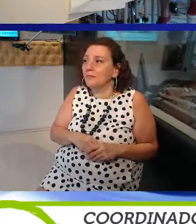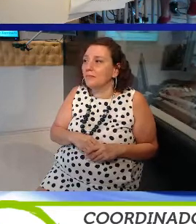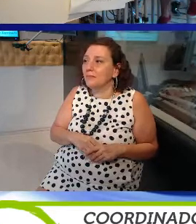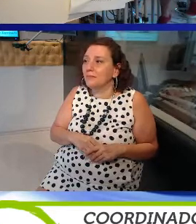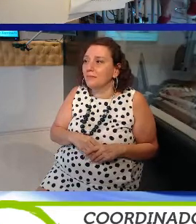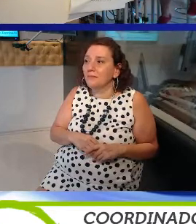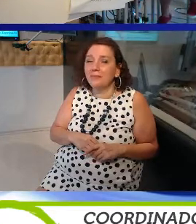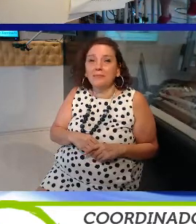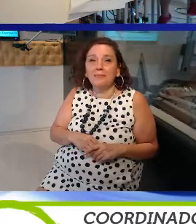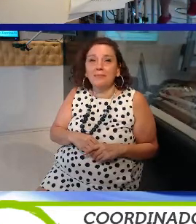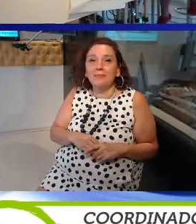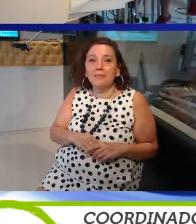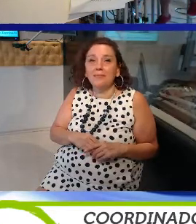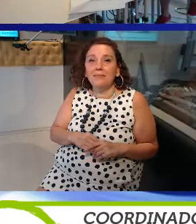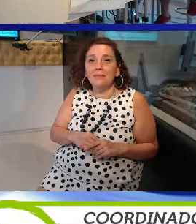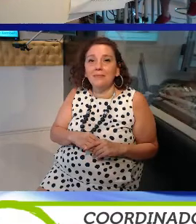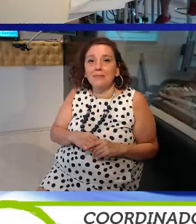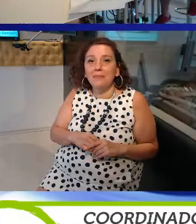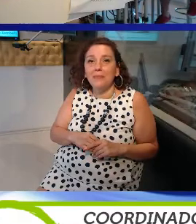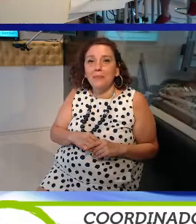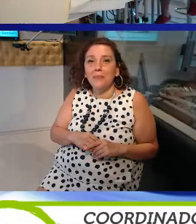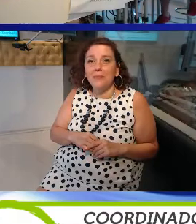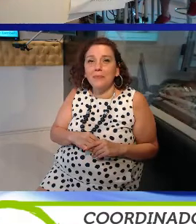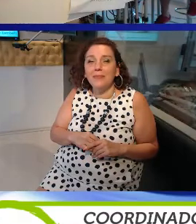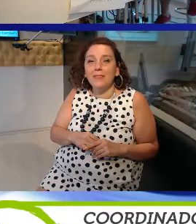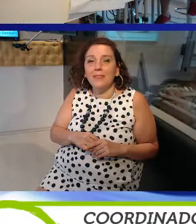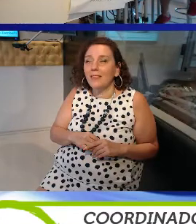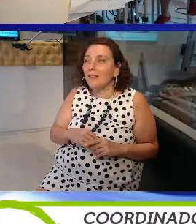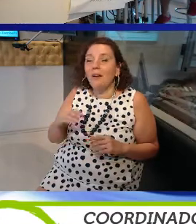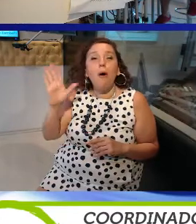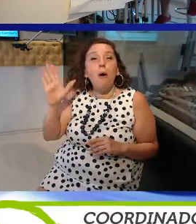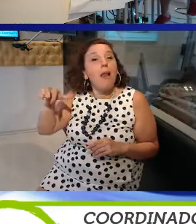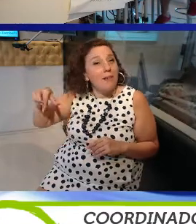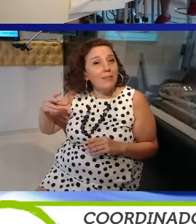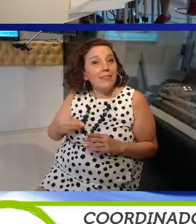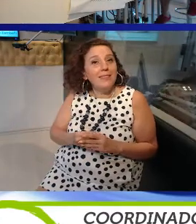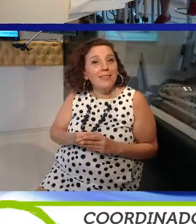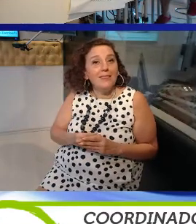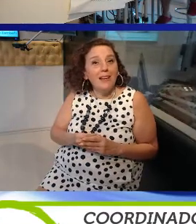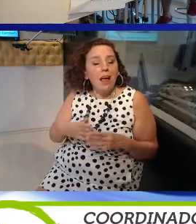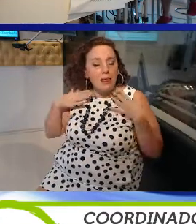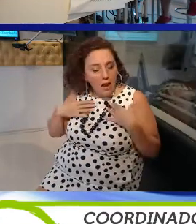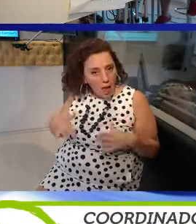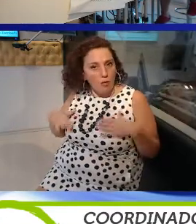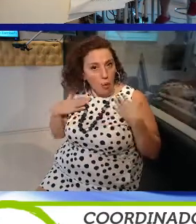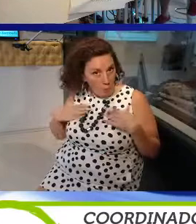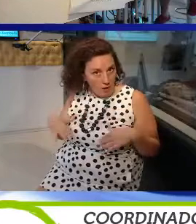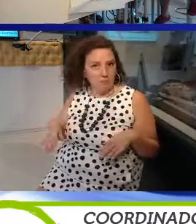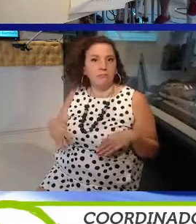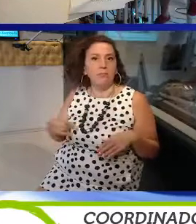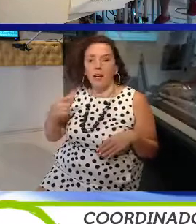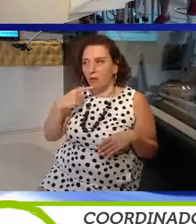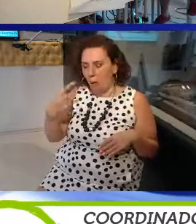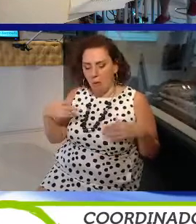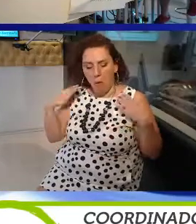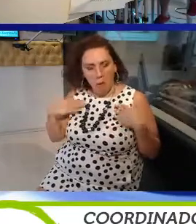Dieguito! Dale, contale. Dale. ¿Qué contaste hoy, Pauli? De lavar ropa. ¡Ah! ¿Mostraste finalmente